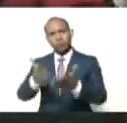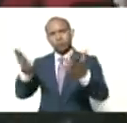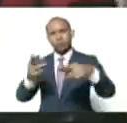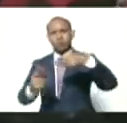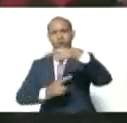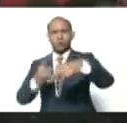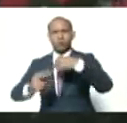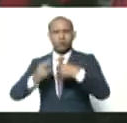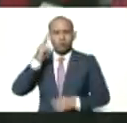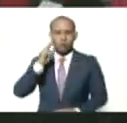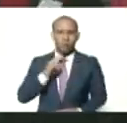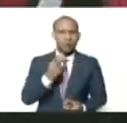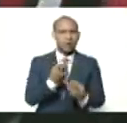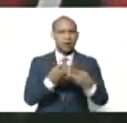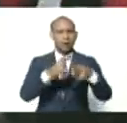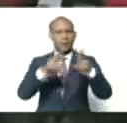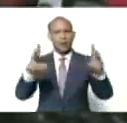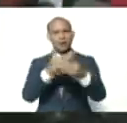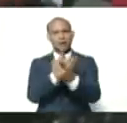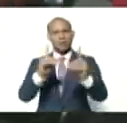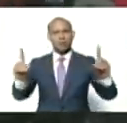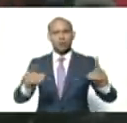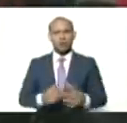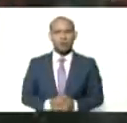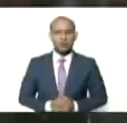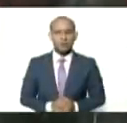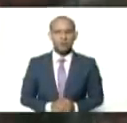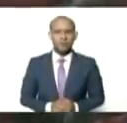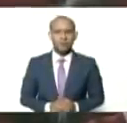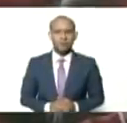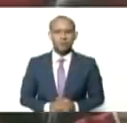revolución bolivariana en paz y en democracia.